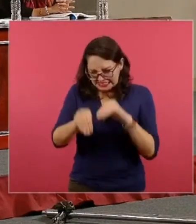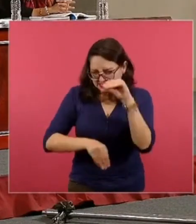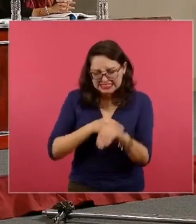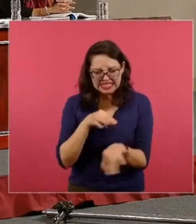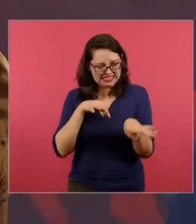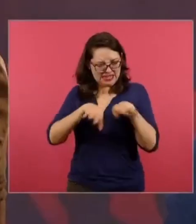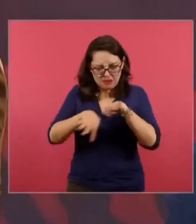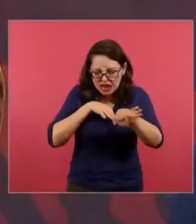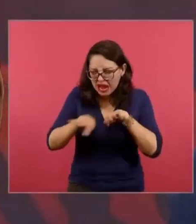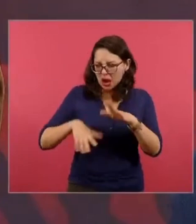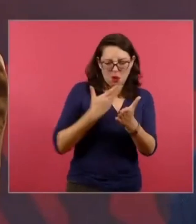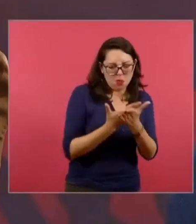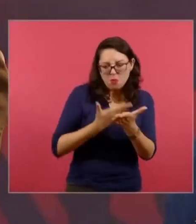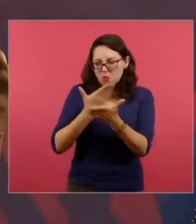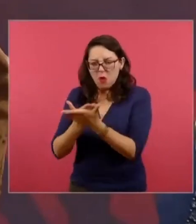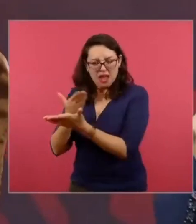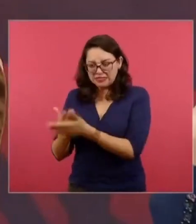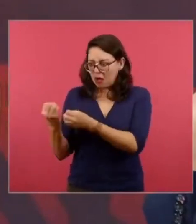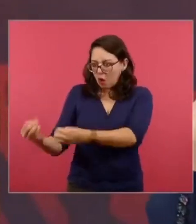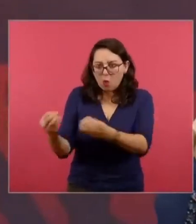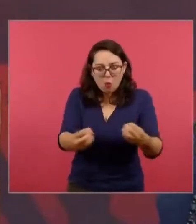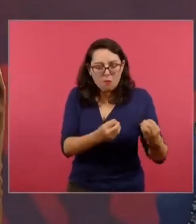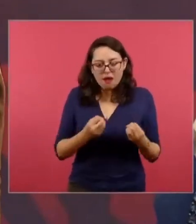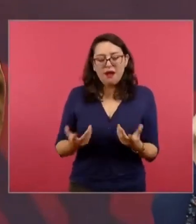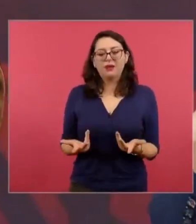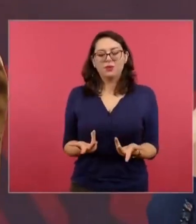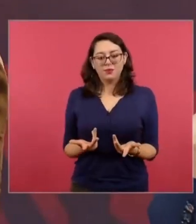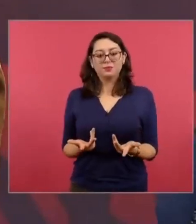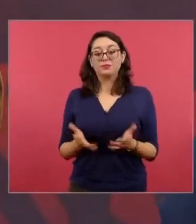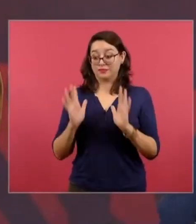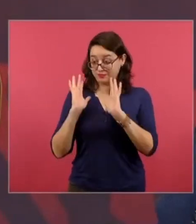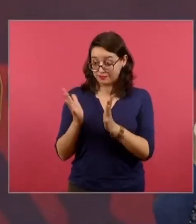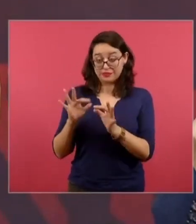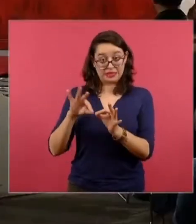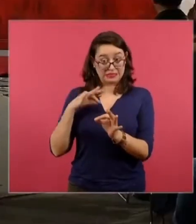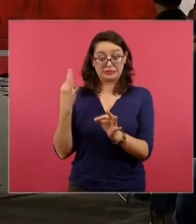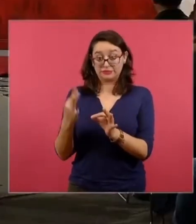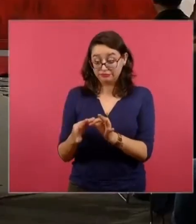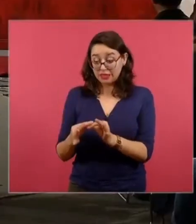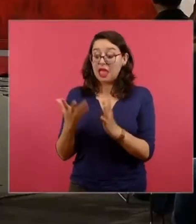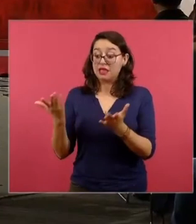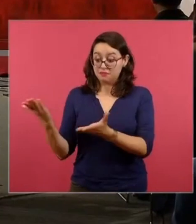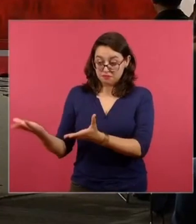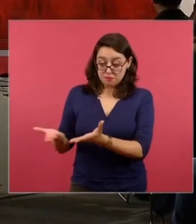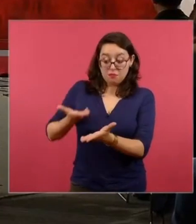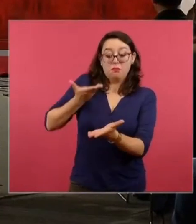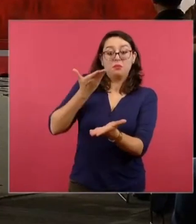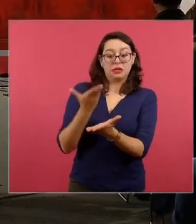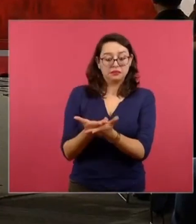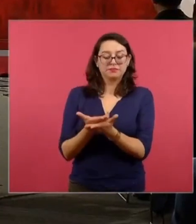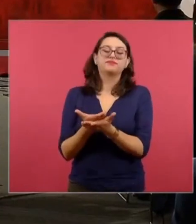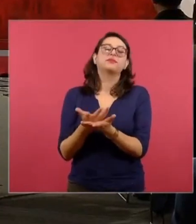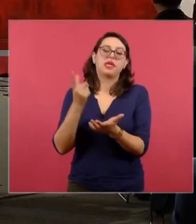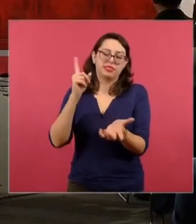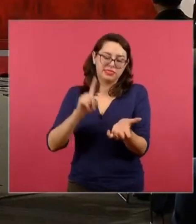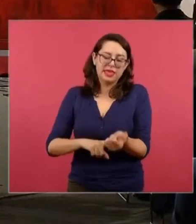proponer cosas, esto. Después de que ellos entregaron, que ya desde ahí vienen con muchas correcciones, pero pues como pasa